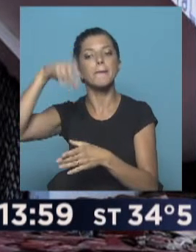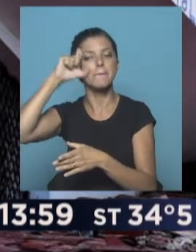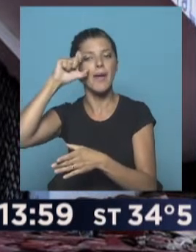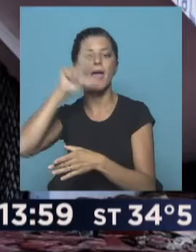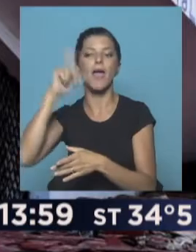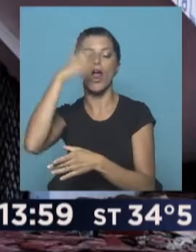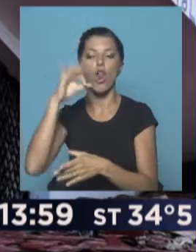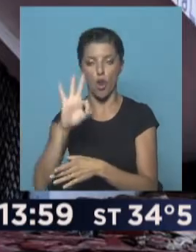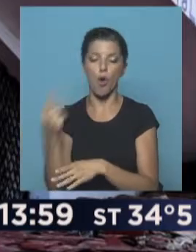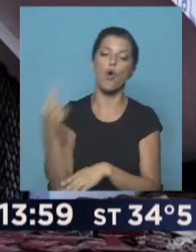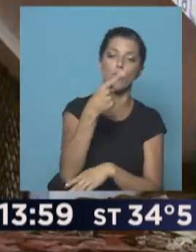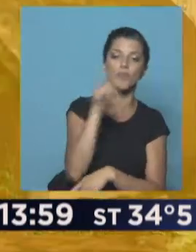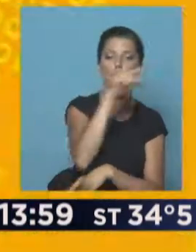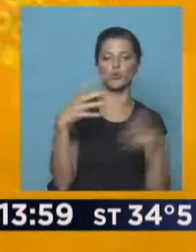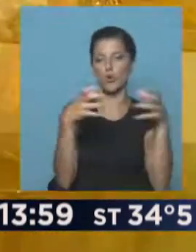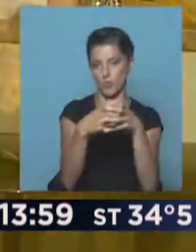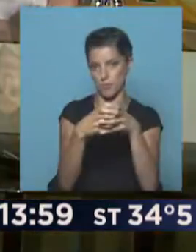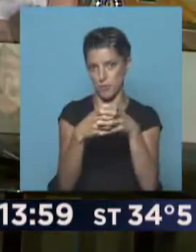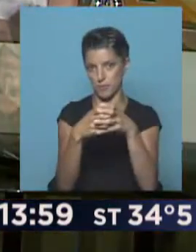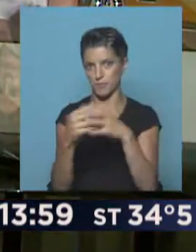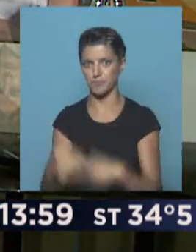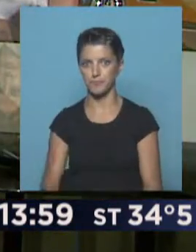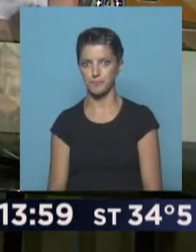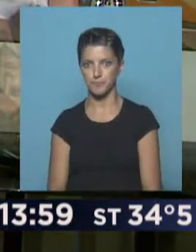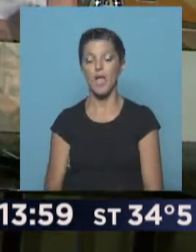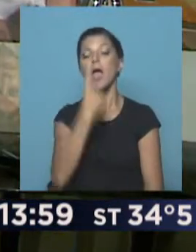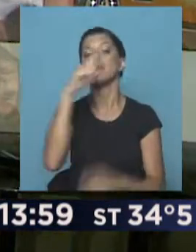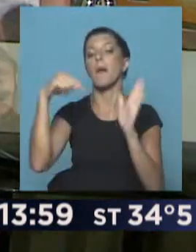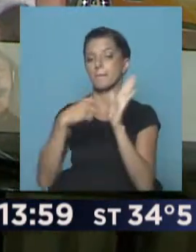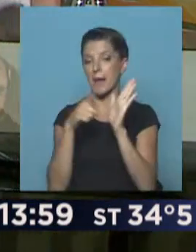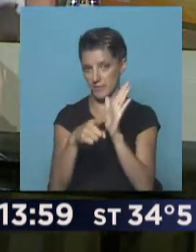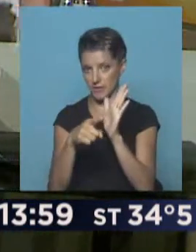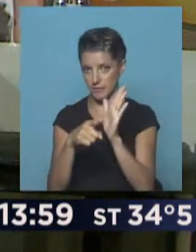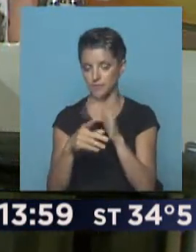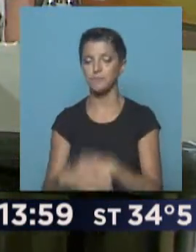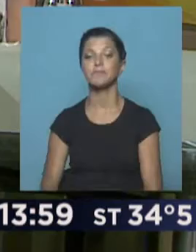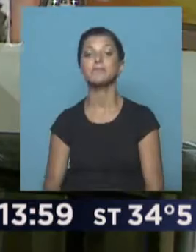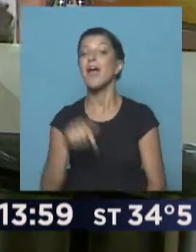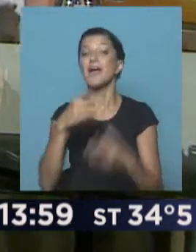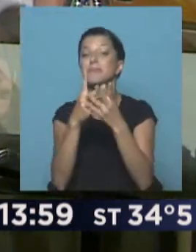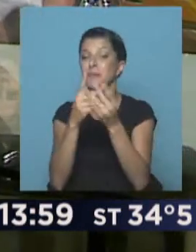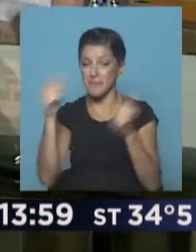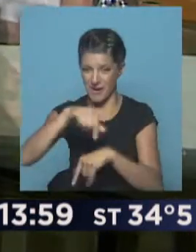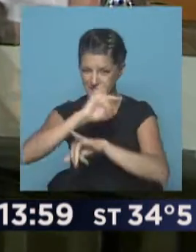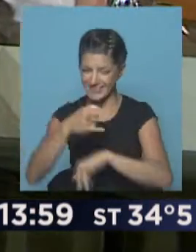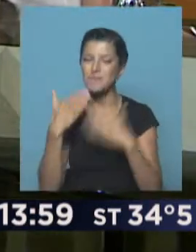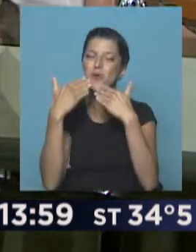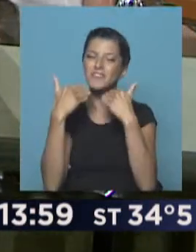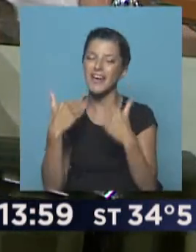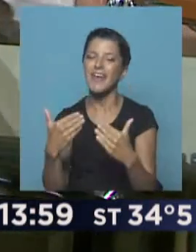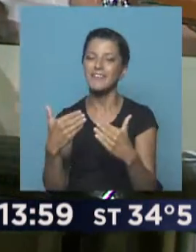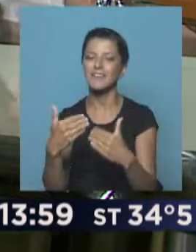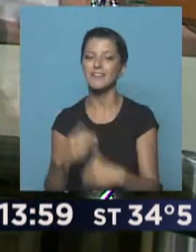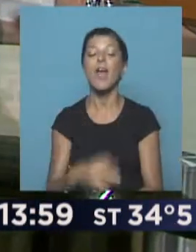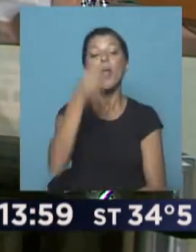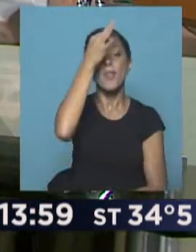con el otro comando de Vermelho de Río, el primer comando de la capital, que es de San Pablo. Nos estamos yendo ahora sí. Muchísimas gracias. Estuvimos